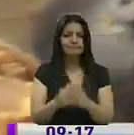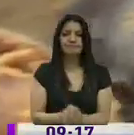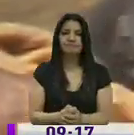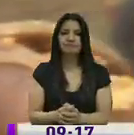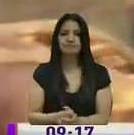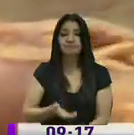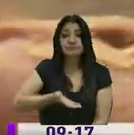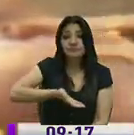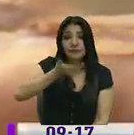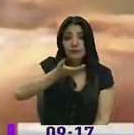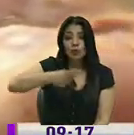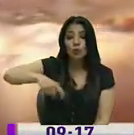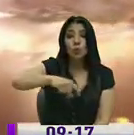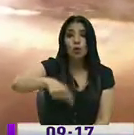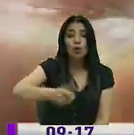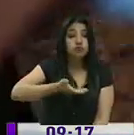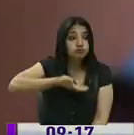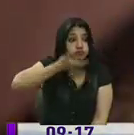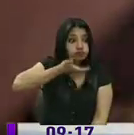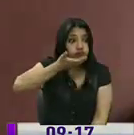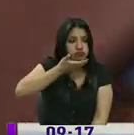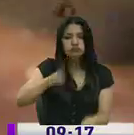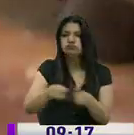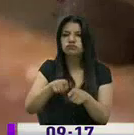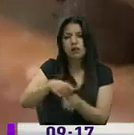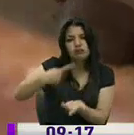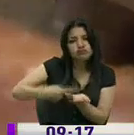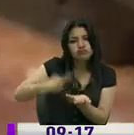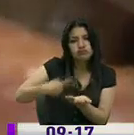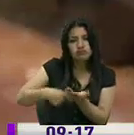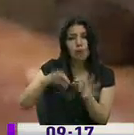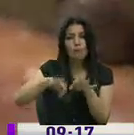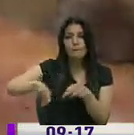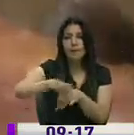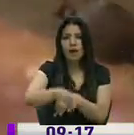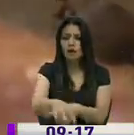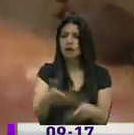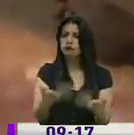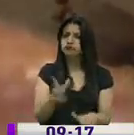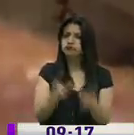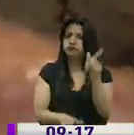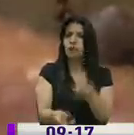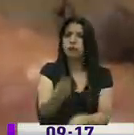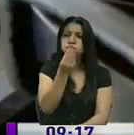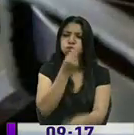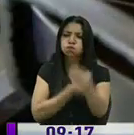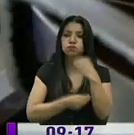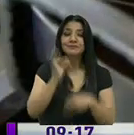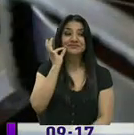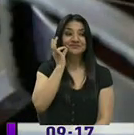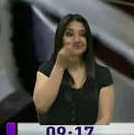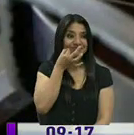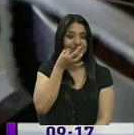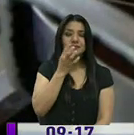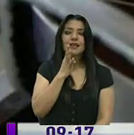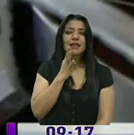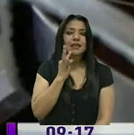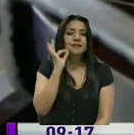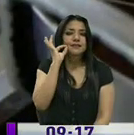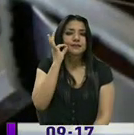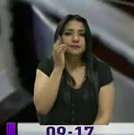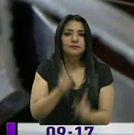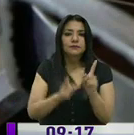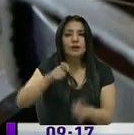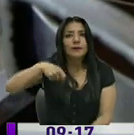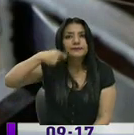de tubo conocido también como caldo de salchicha o de manguera es un plato ha apetecido por todos y es que su sabor hace que los que